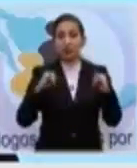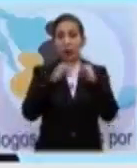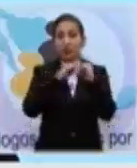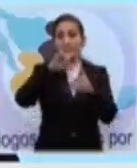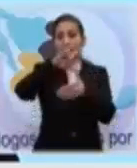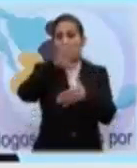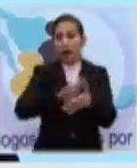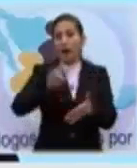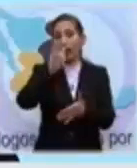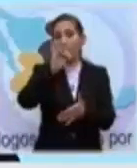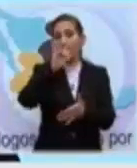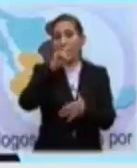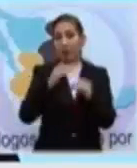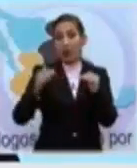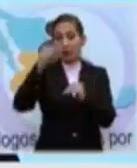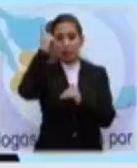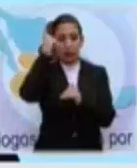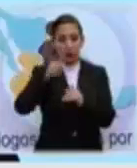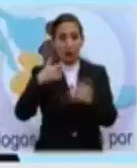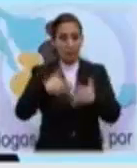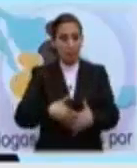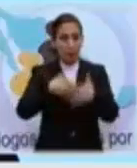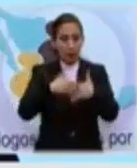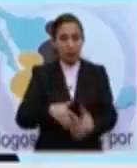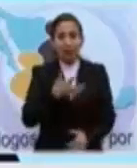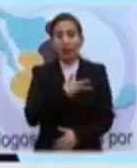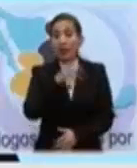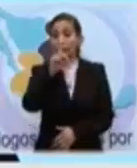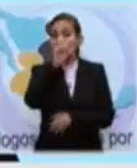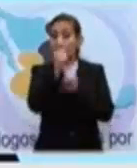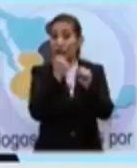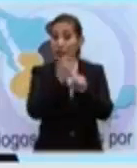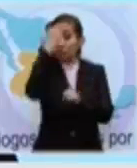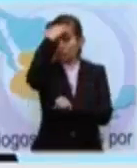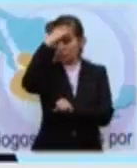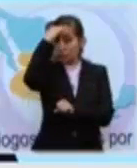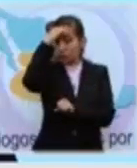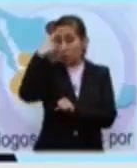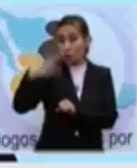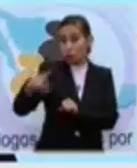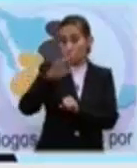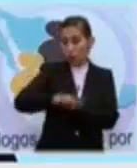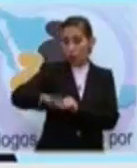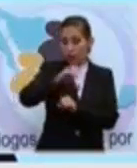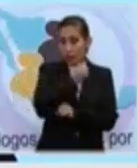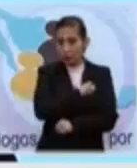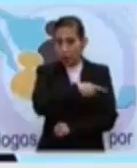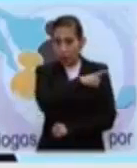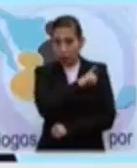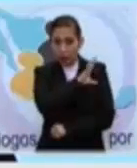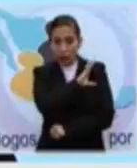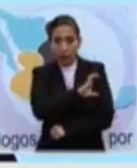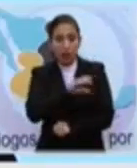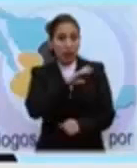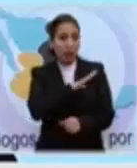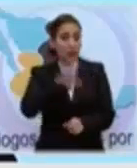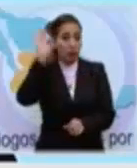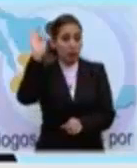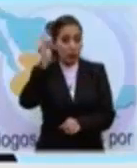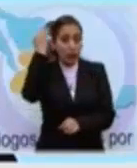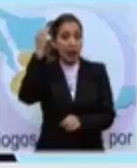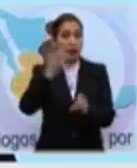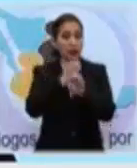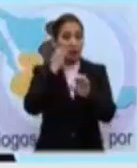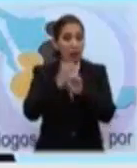Instituto Panamericano de Alta Dirección de Empresas, cuenta con 30 años de experiencia en el servicio público a nivel federal, estatal y local, donde